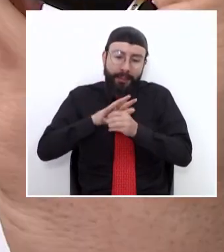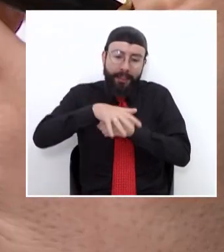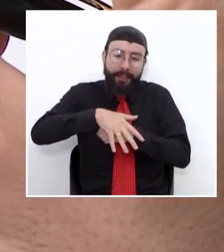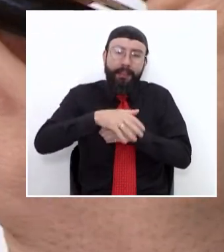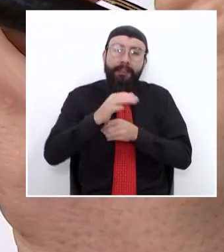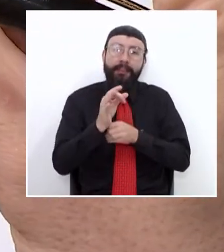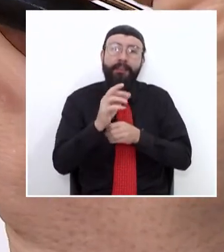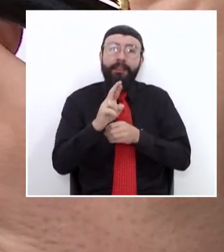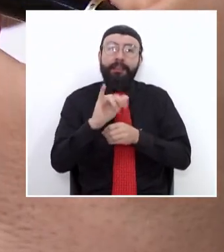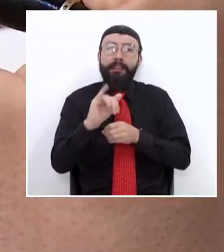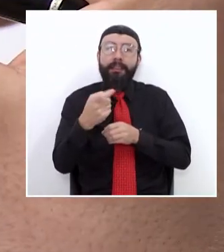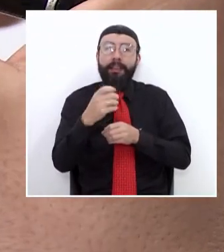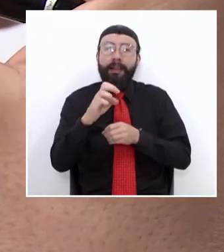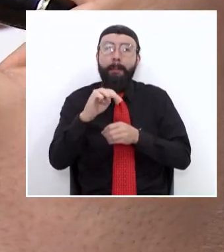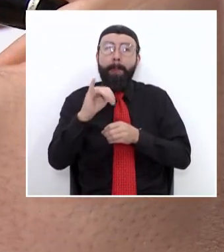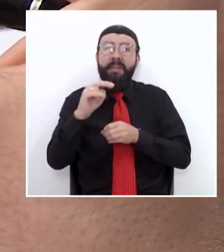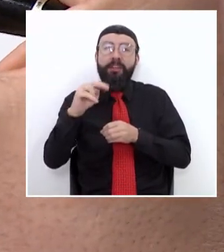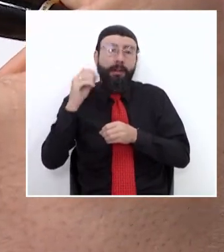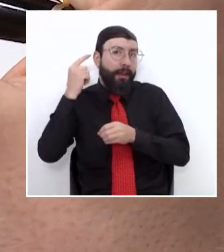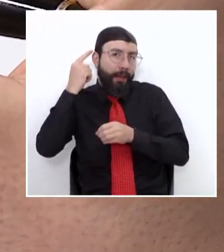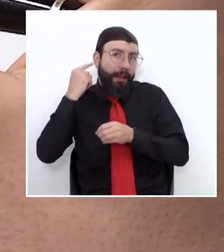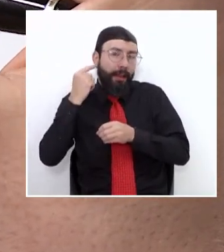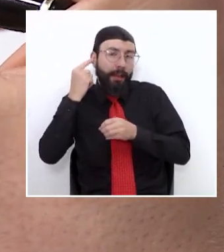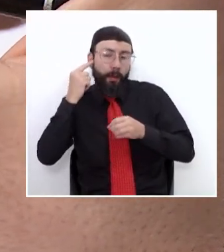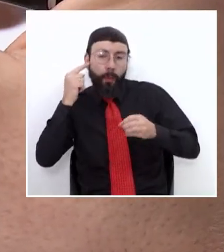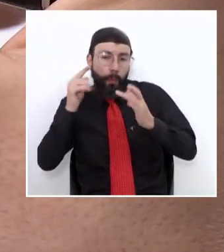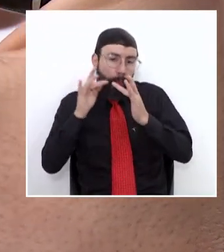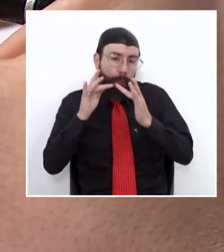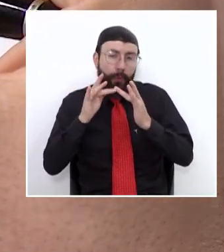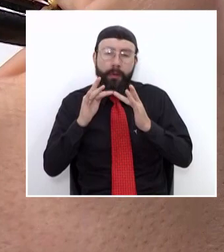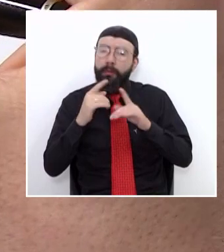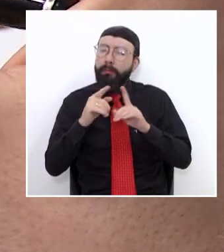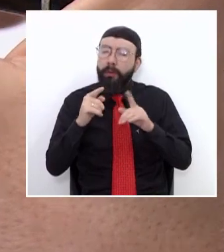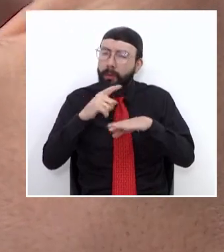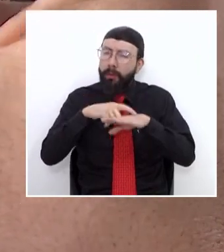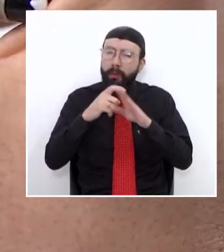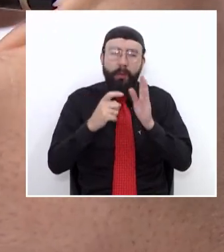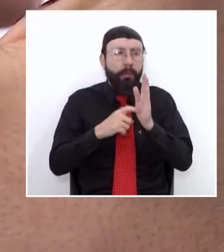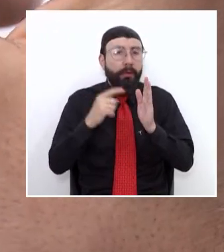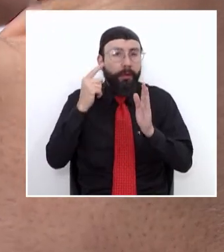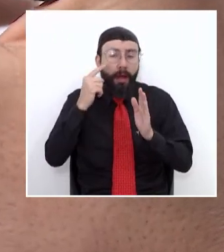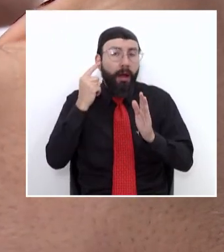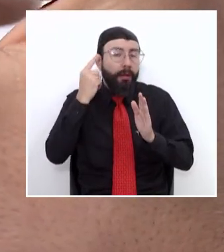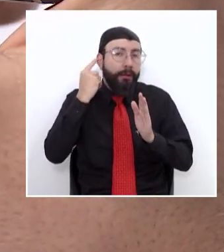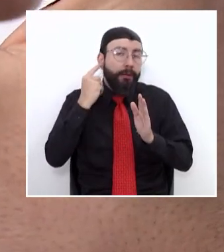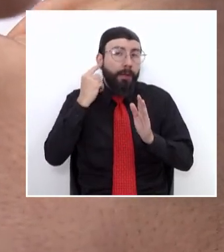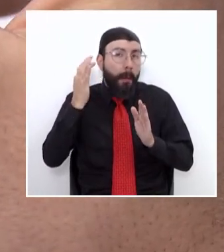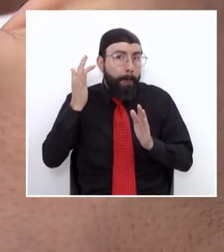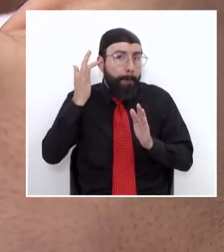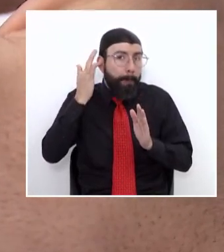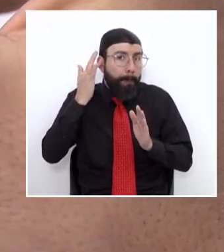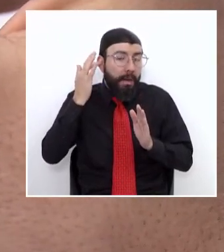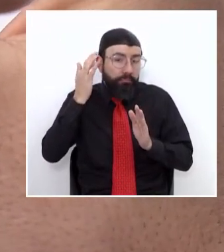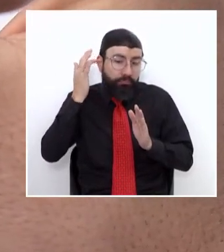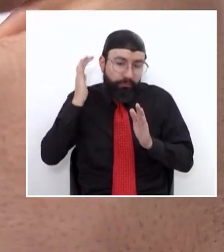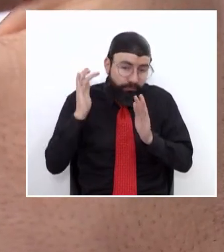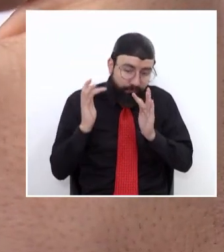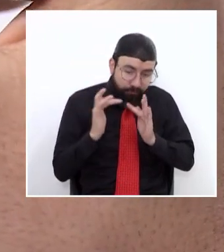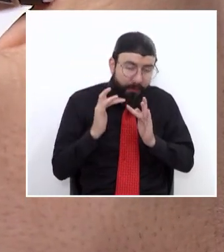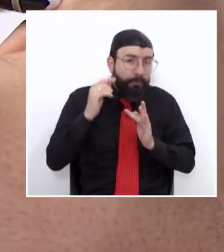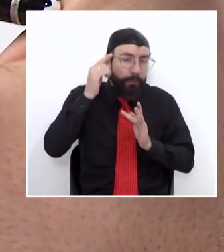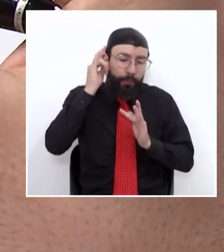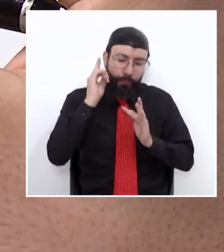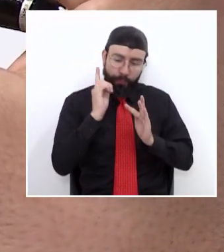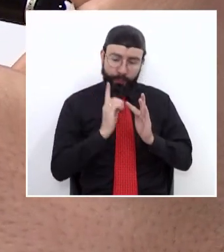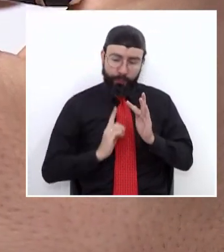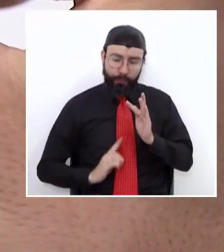famosa neuralgia del trigémino. Pero en toda esta parte, en el medio, era y está relacionada directamente con el nervio vago, ese